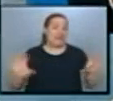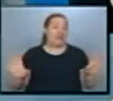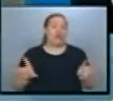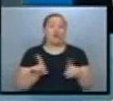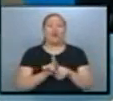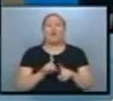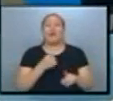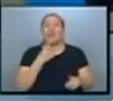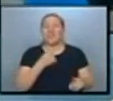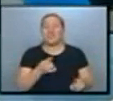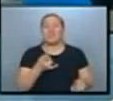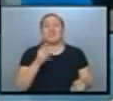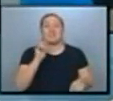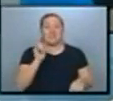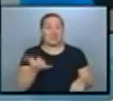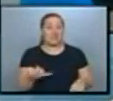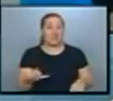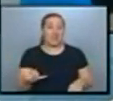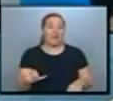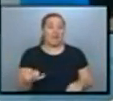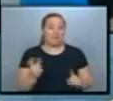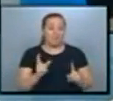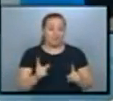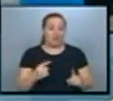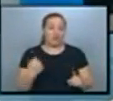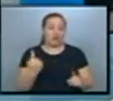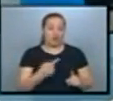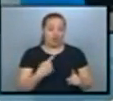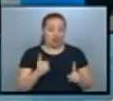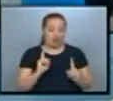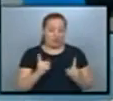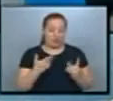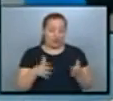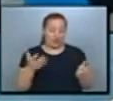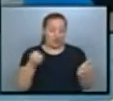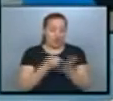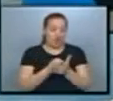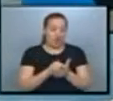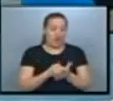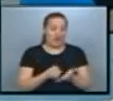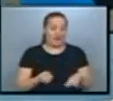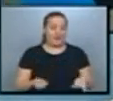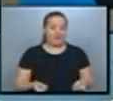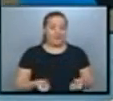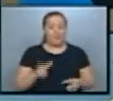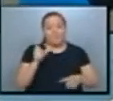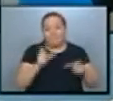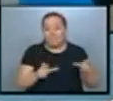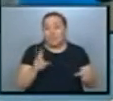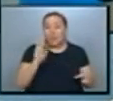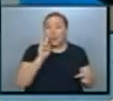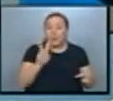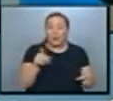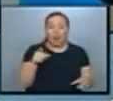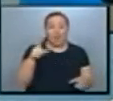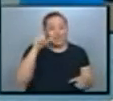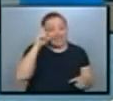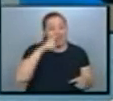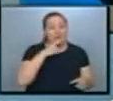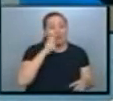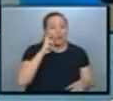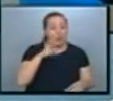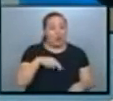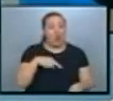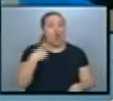sí, muchachos, éramos nosotros los que chocamos, y diría más, que encima la gente lo vio Centurión. Los otros cinco dicen, no,